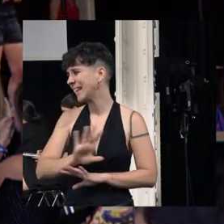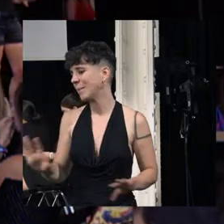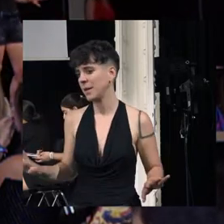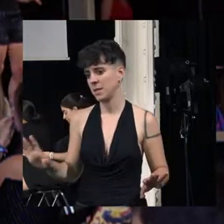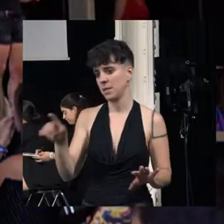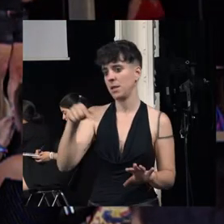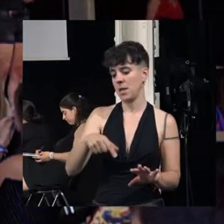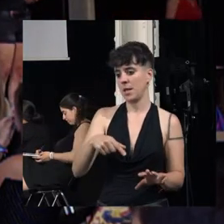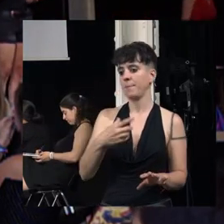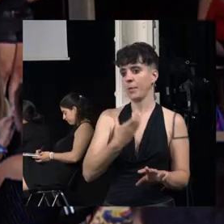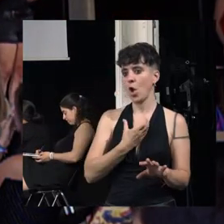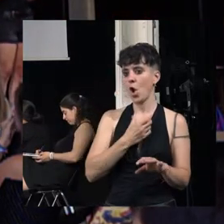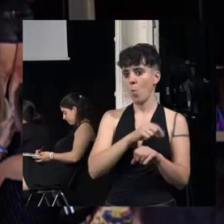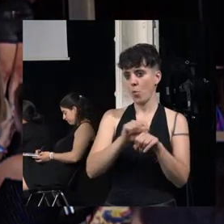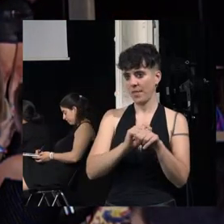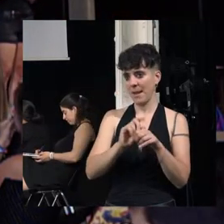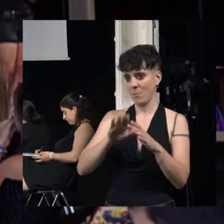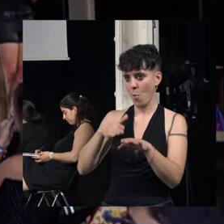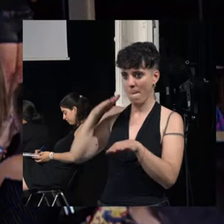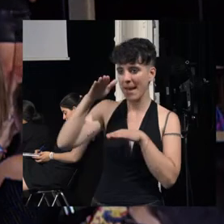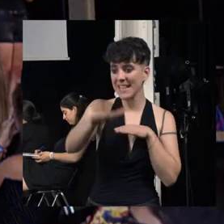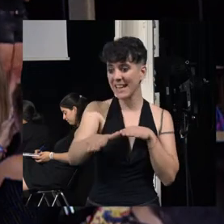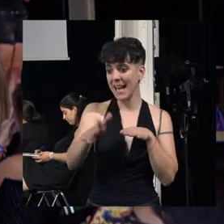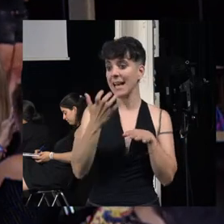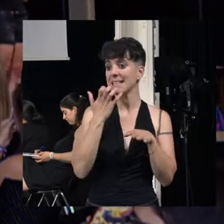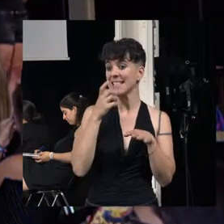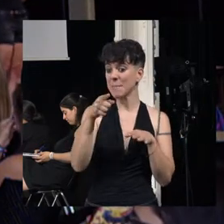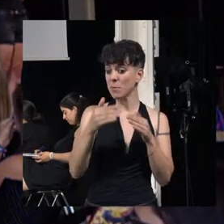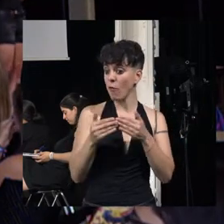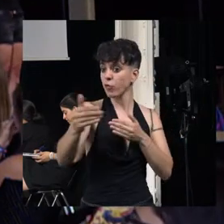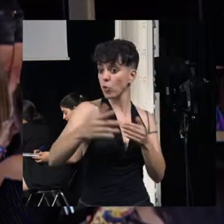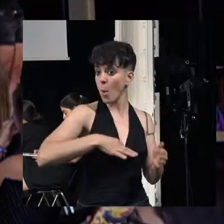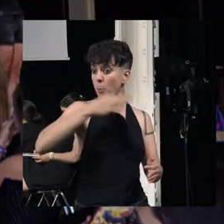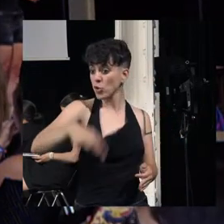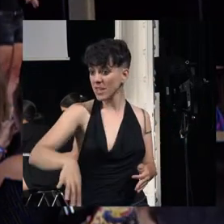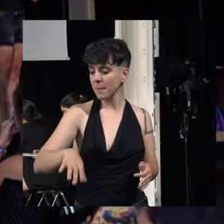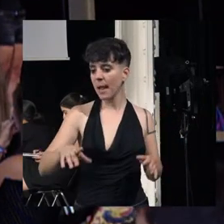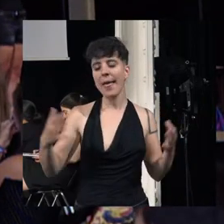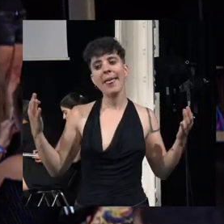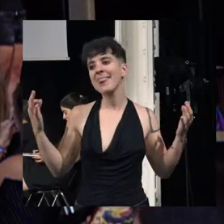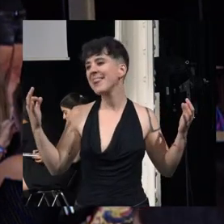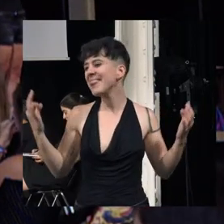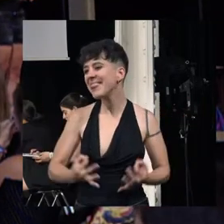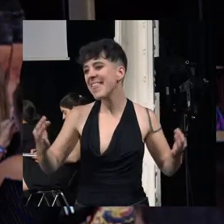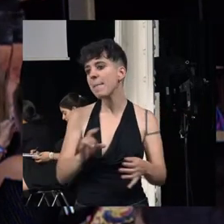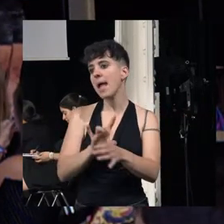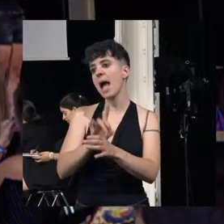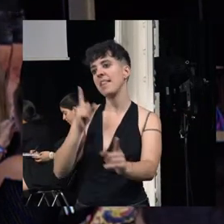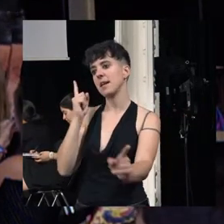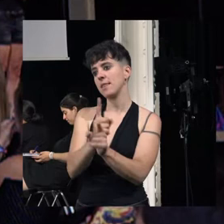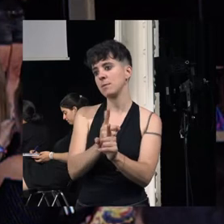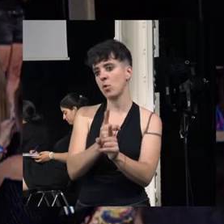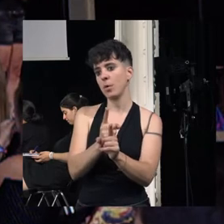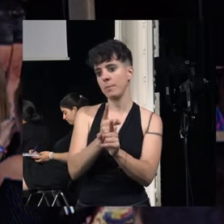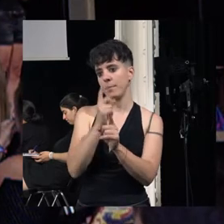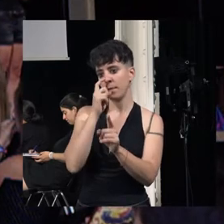del municipalismo, obvio, tenga atisbos de ser posible, tendrá que ser antirracista y tendrá que ser antigitano. Si